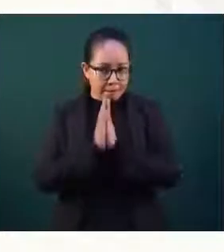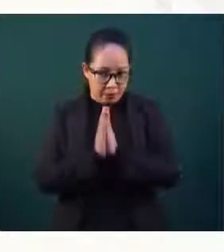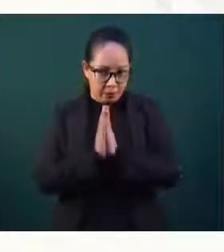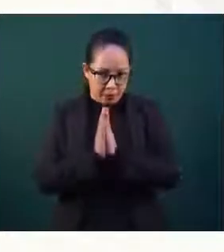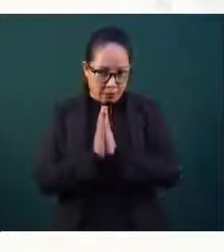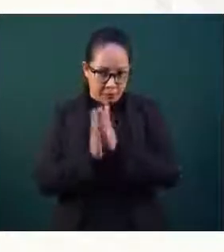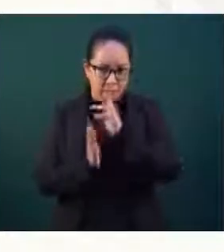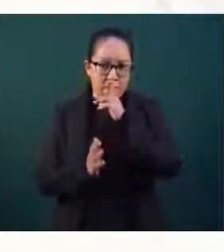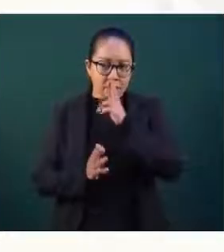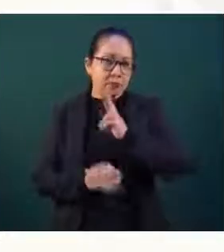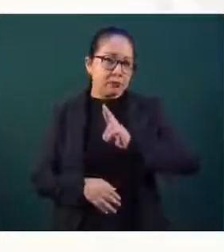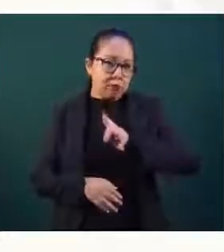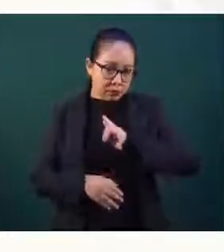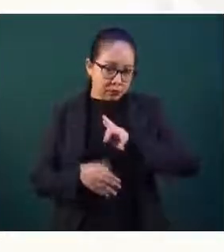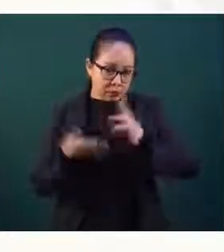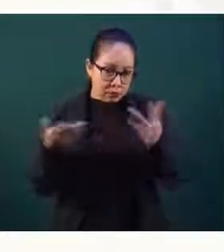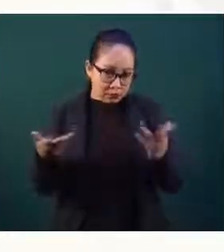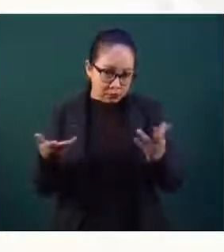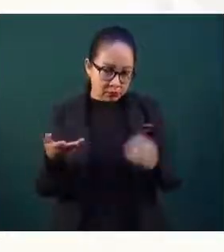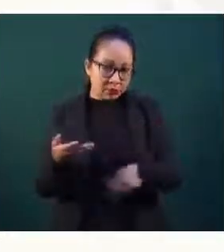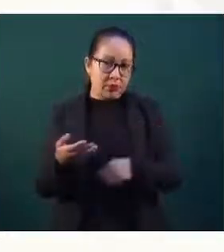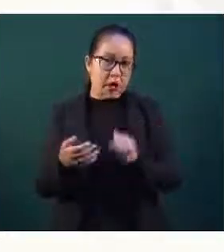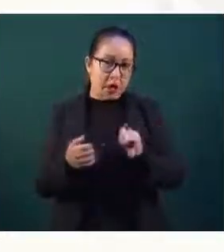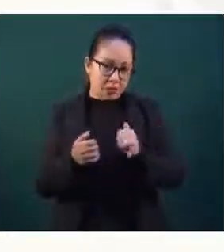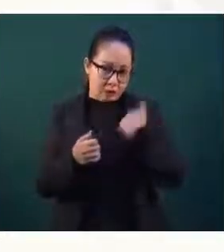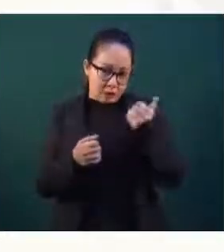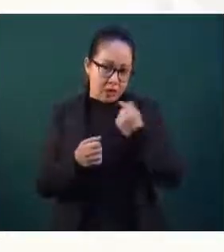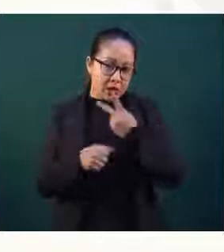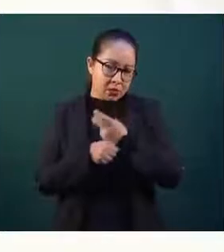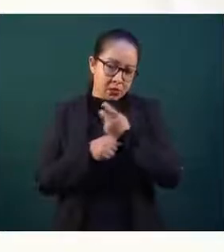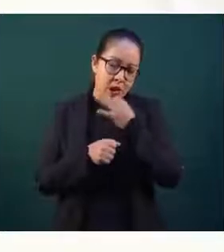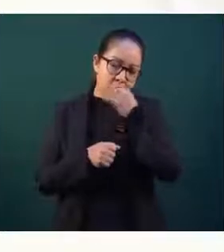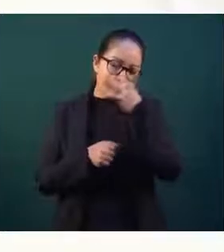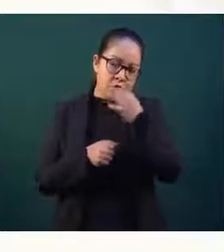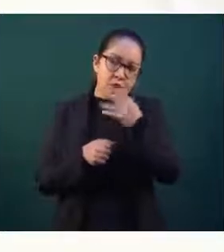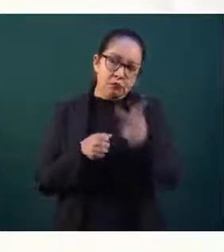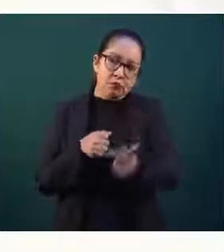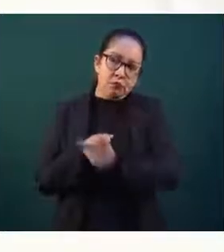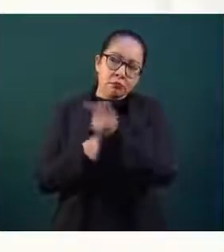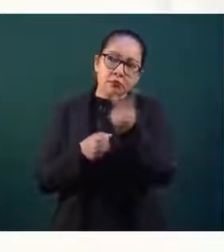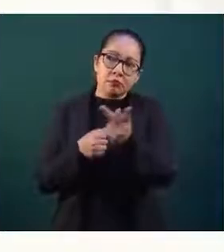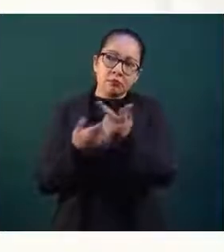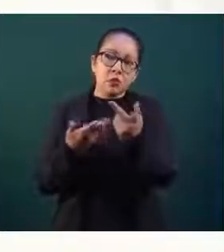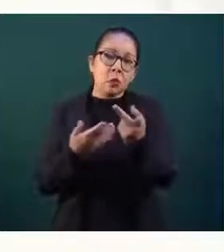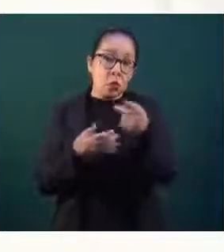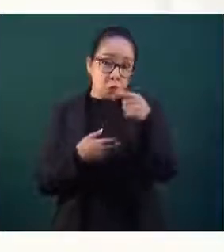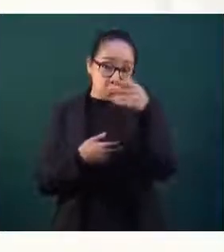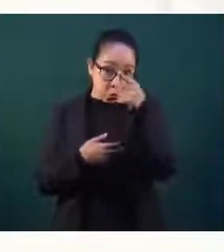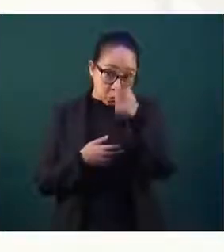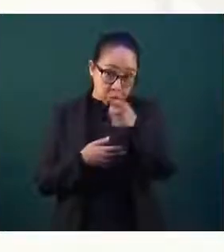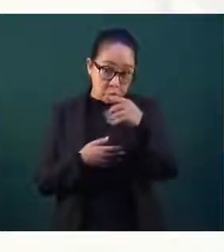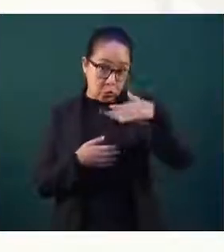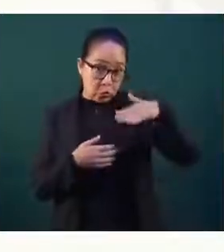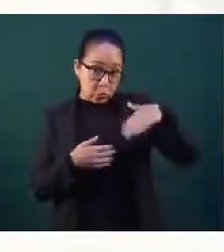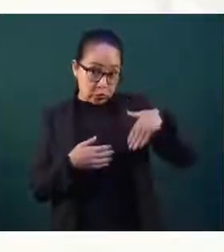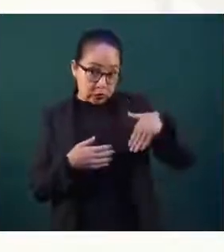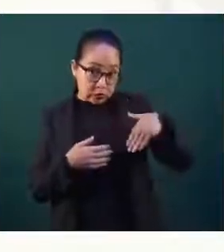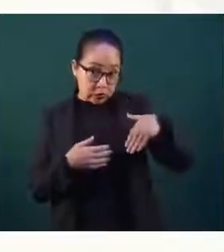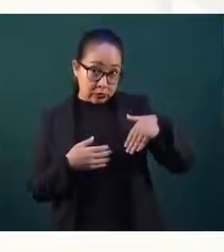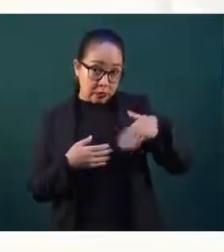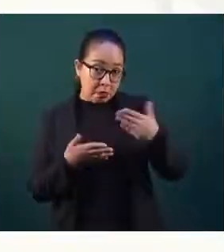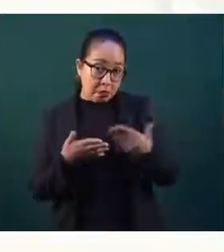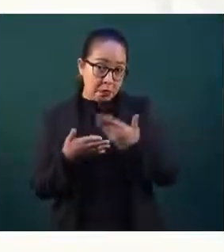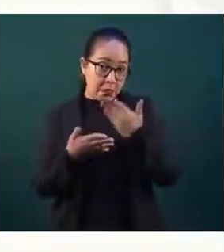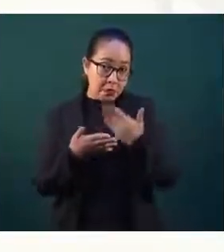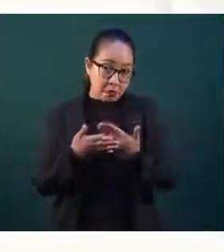pregunta, si gusta le hago la segunda, en torno a si usted en estos días ha venido madurando esta